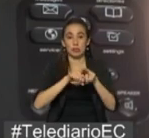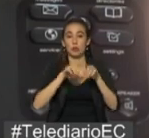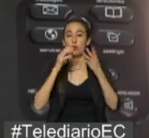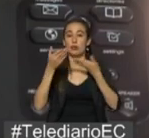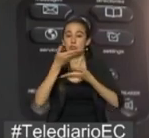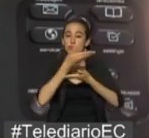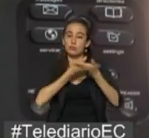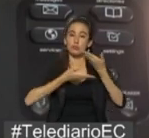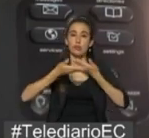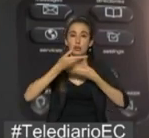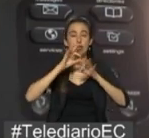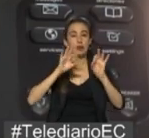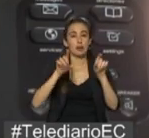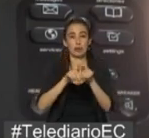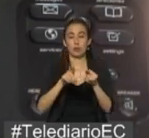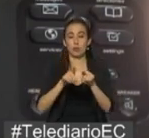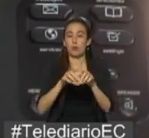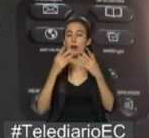social, enfrentar.